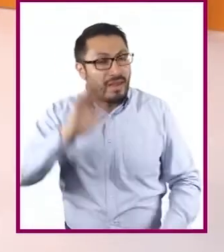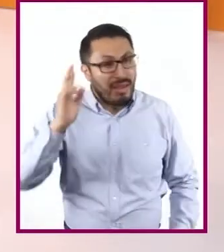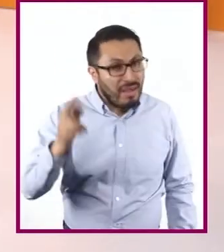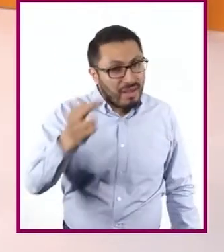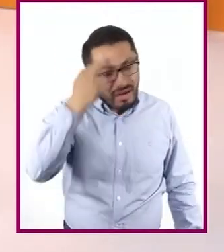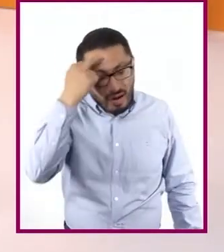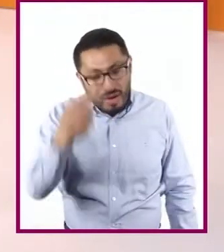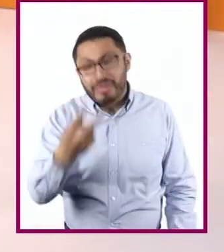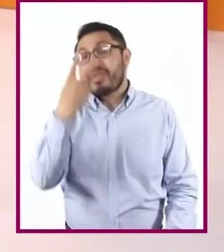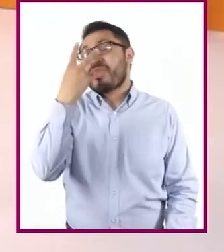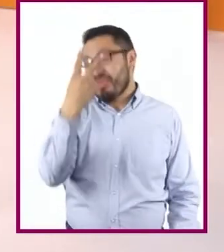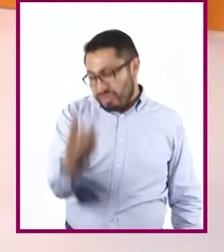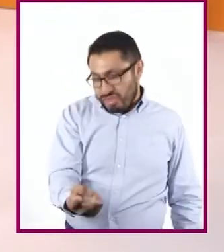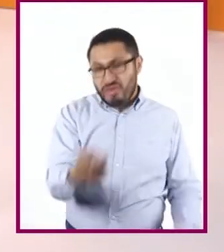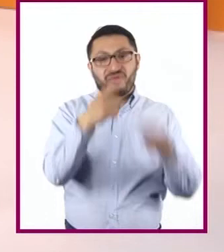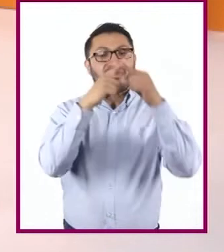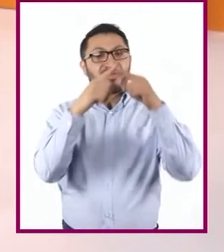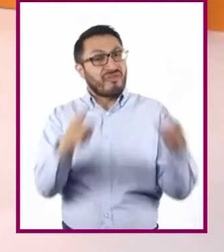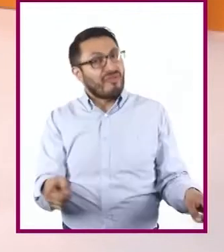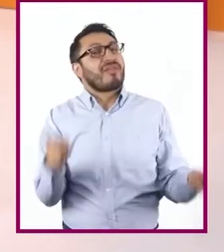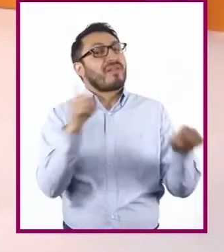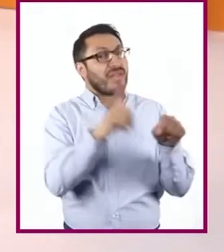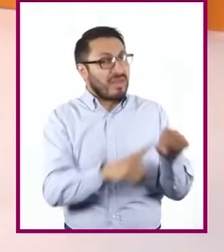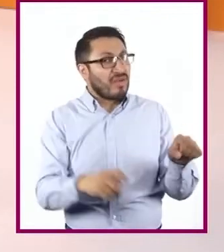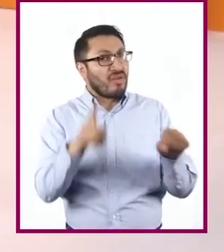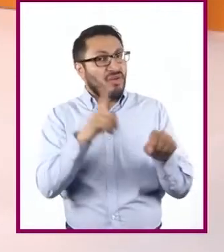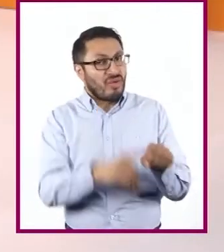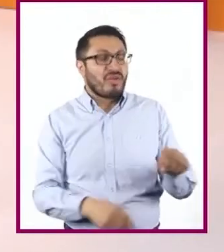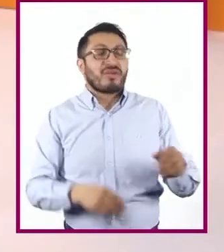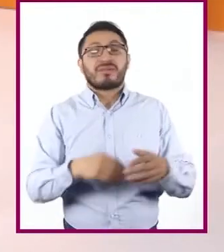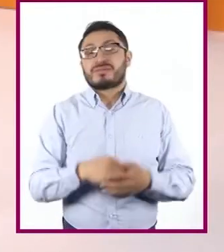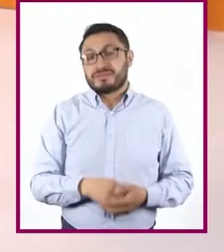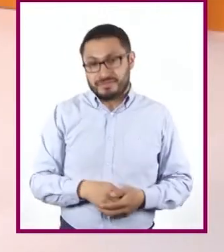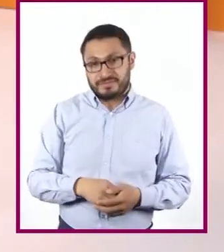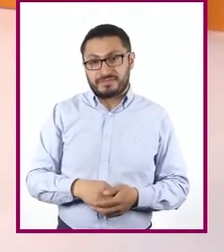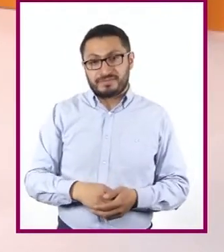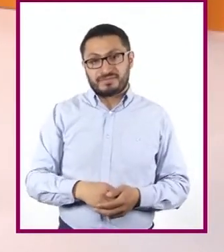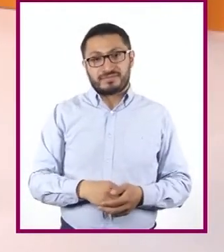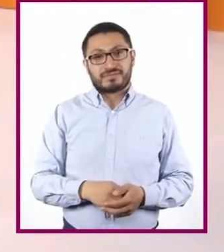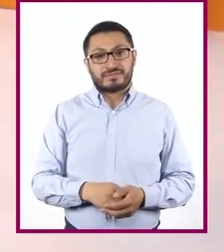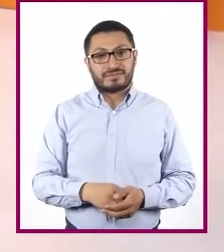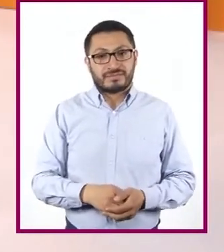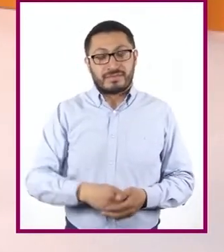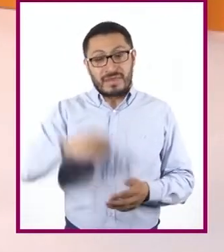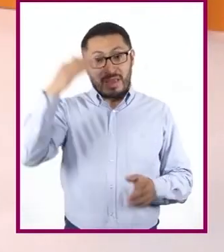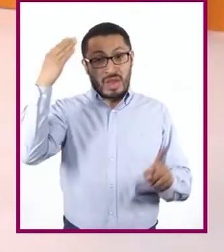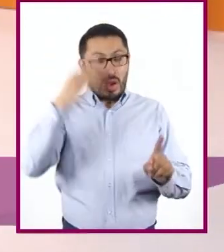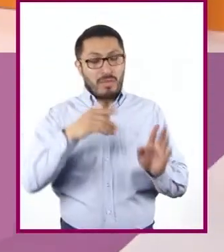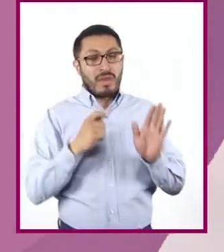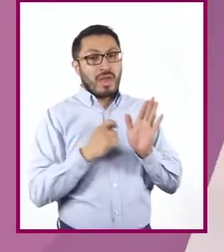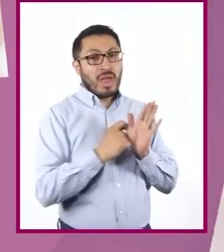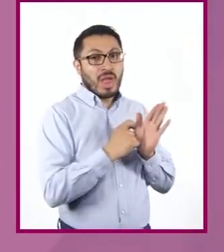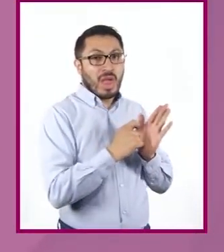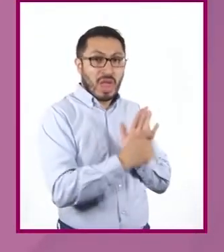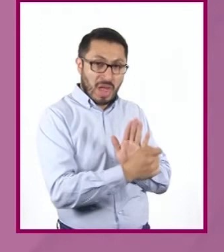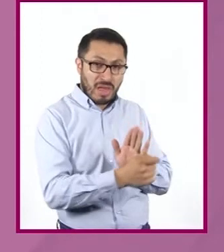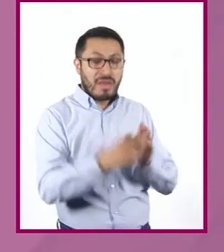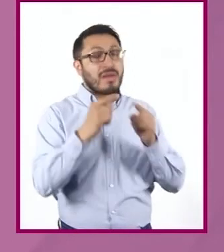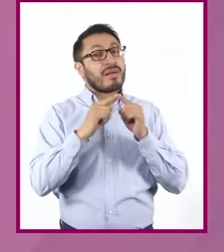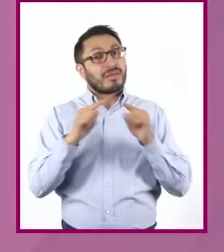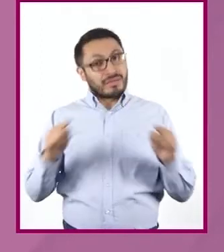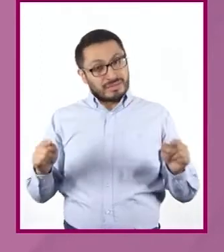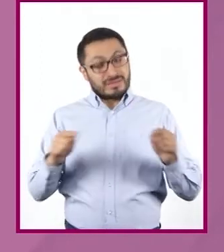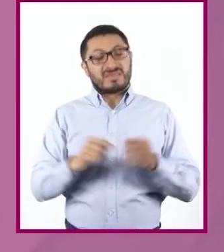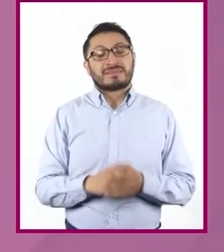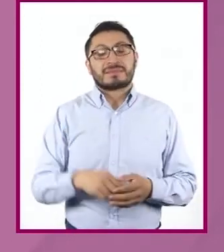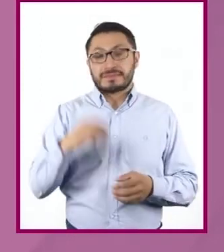sean dos diferentes y que no hayas utilizado alguno de ellos para subrayar la idea principal. Del tercer